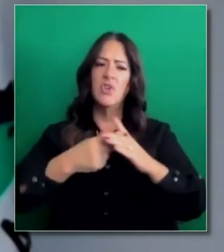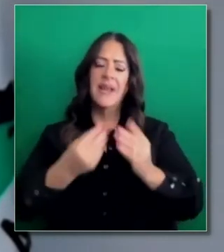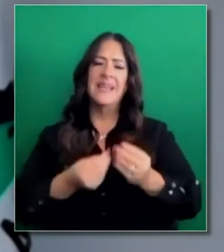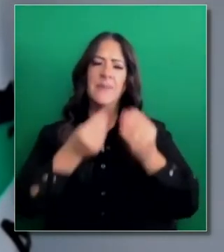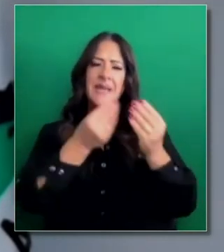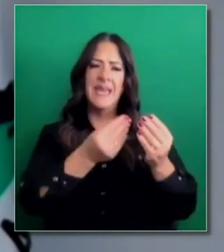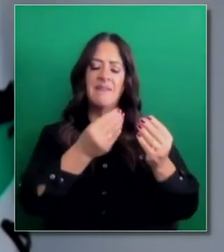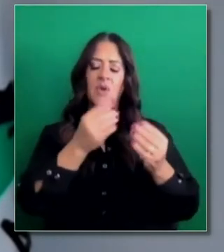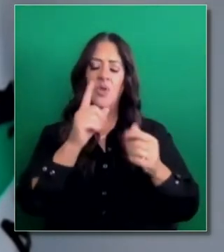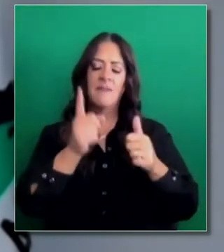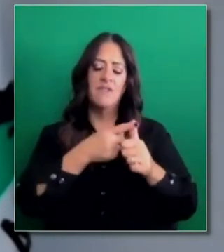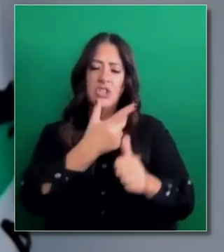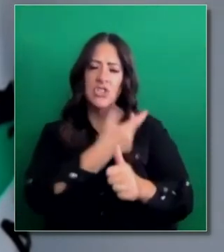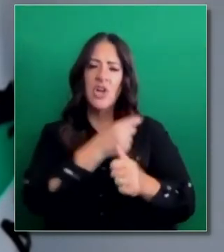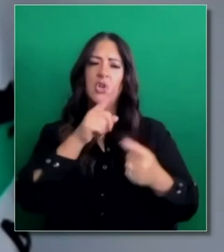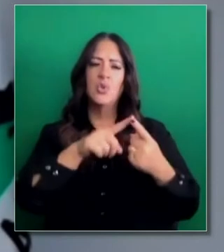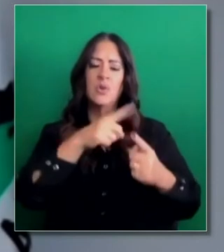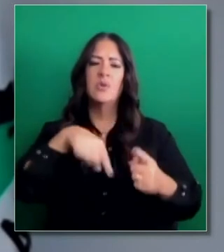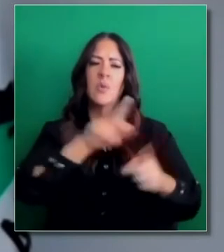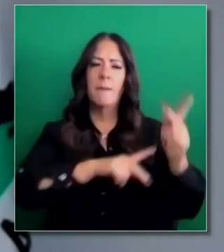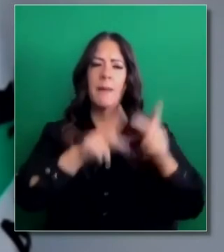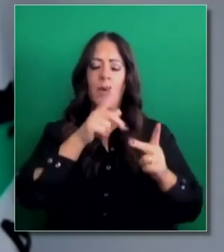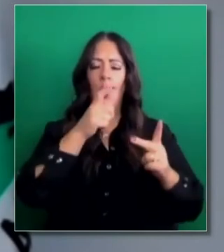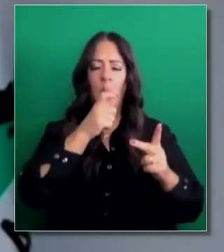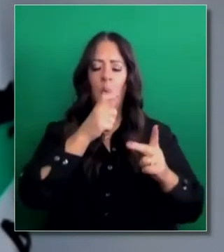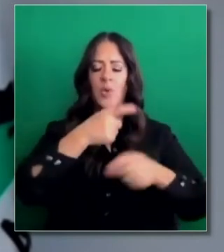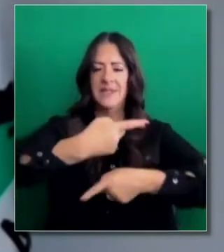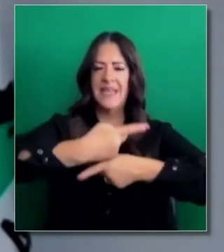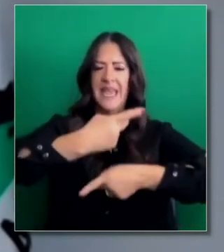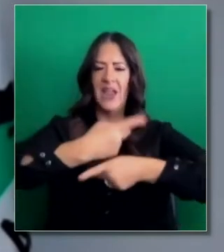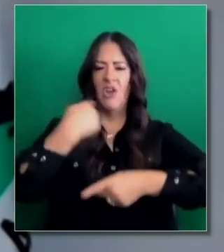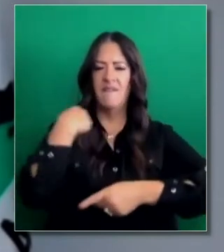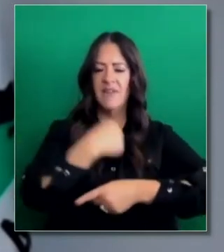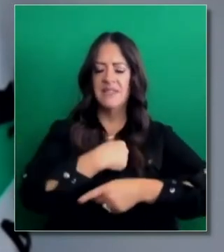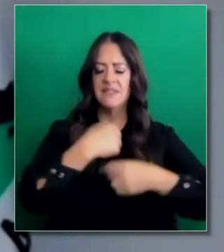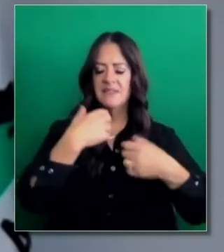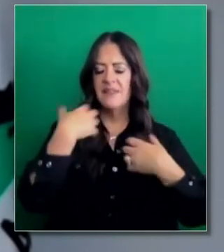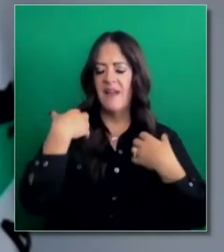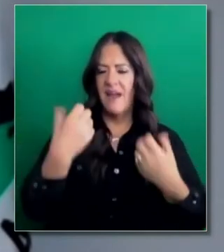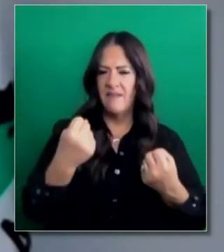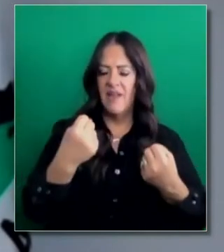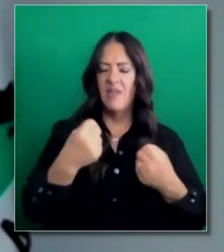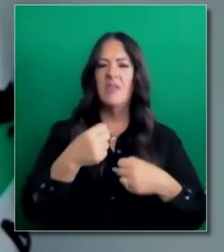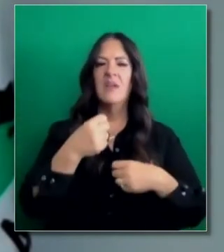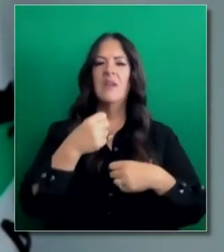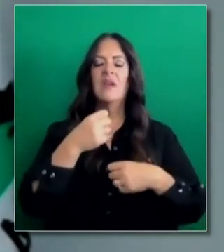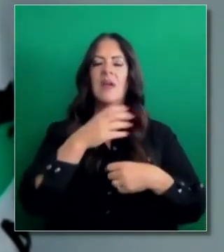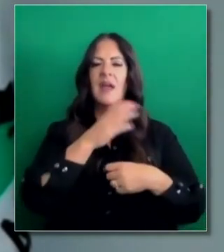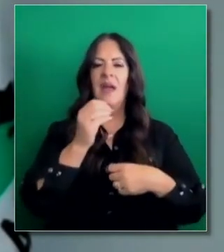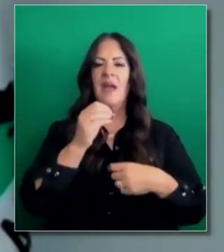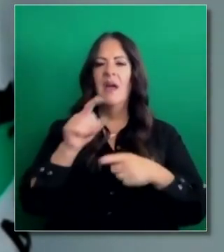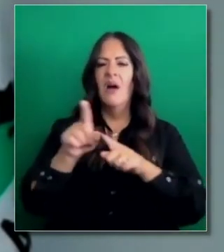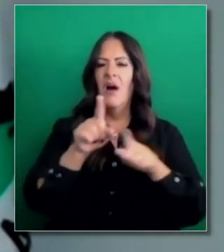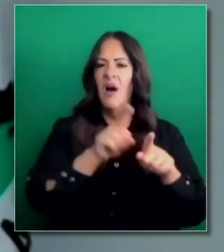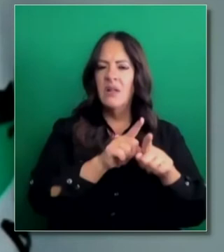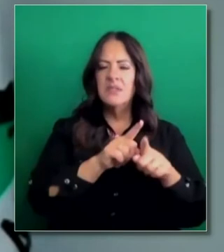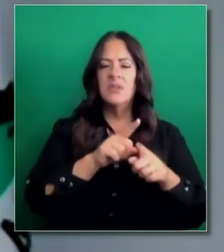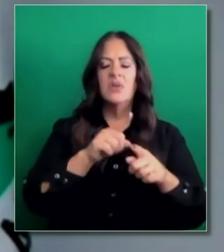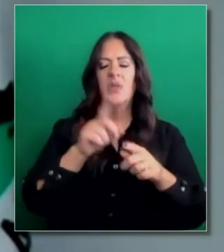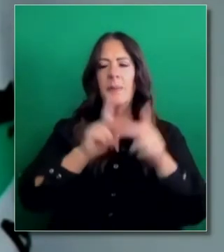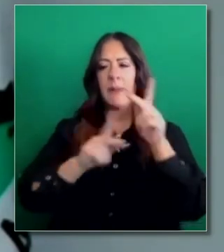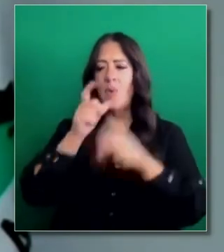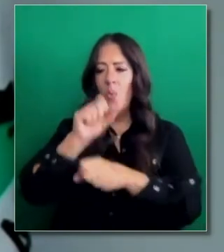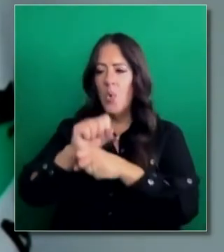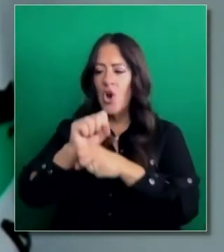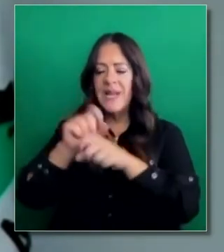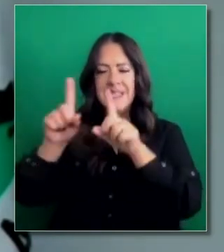personas que vacunan para que estén protegidas estén en un estado de seguridad de las primeras líneas en las